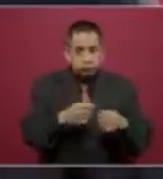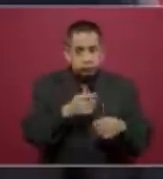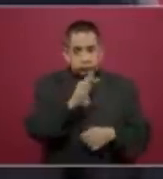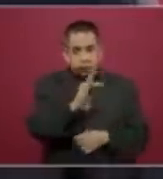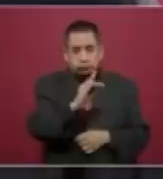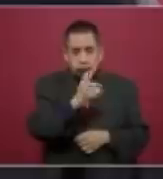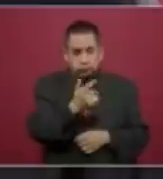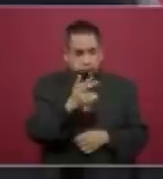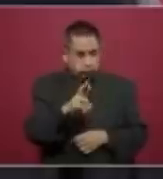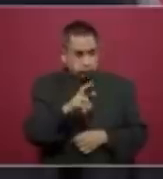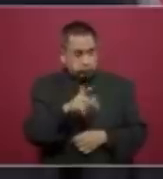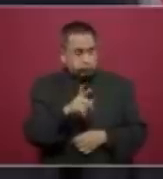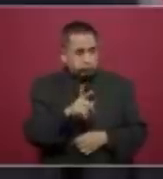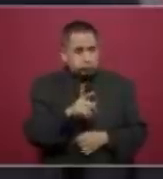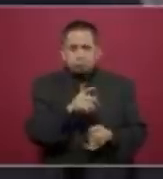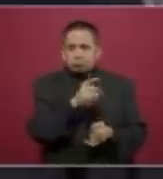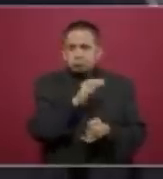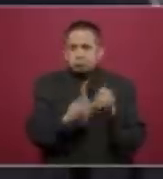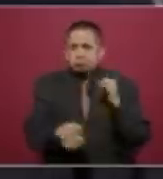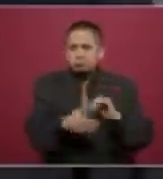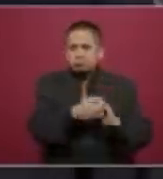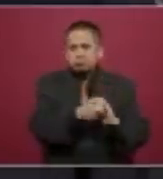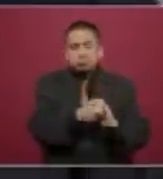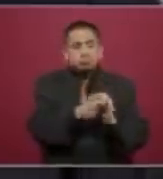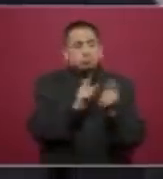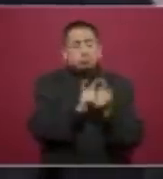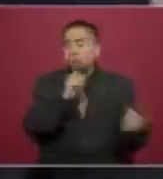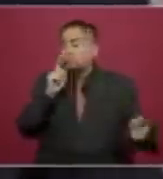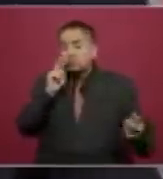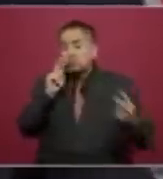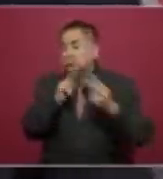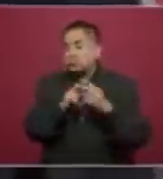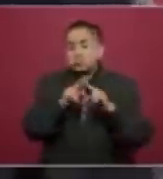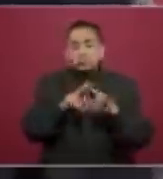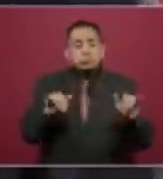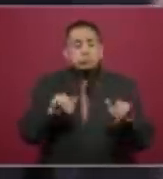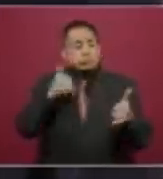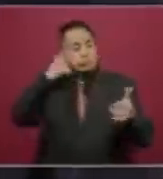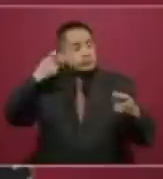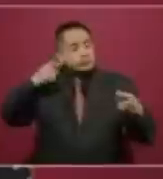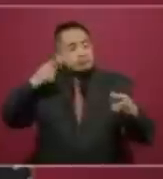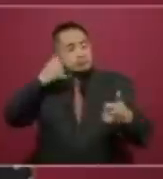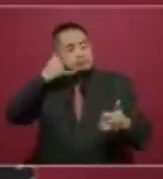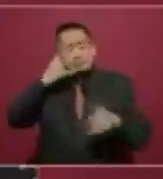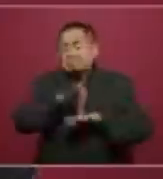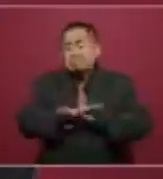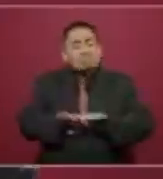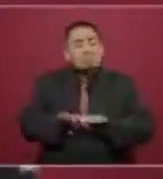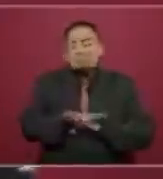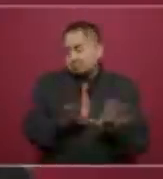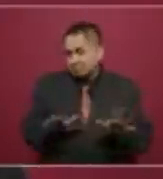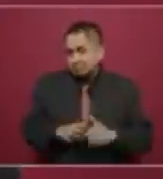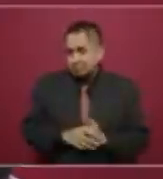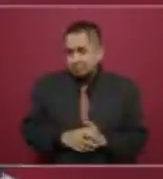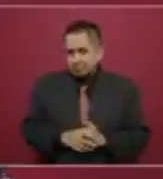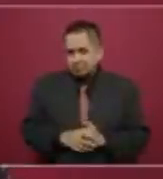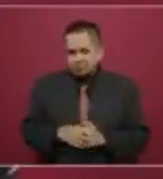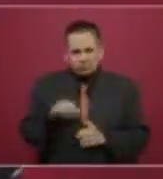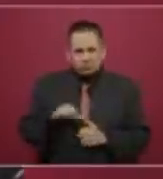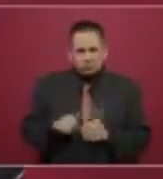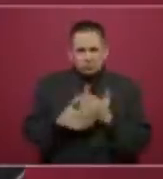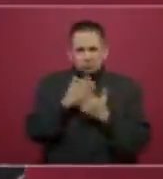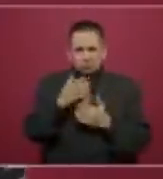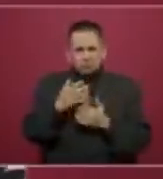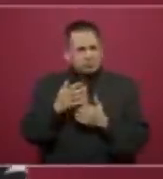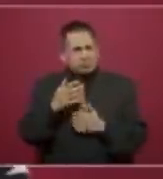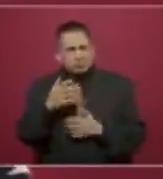fiscal general y no lo he visto, ni siquiera he hablado por teléfono con él. Ahora hasta tenía ganas de hablar por